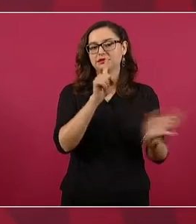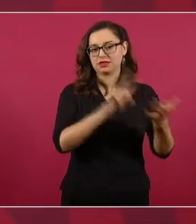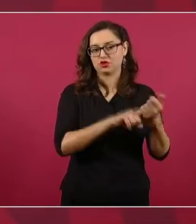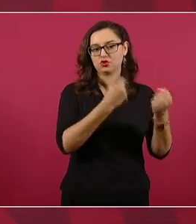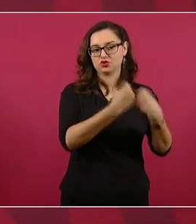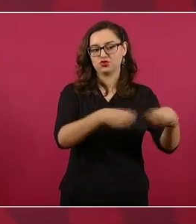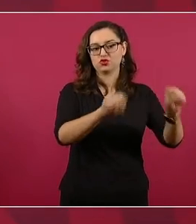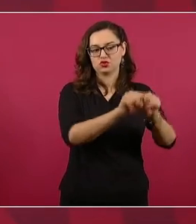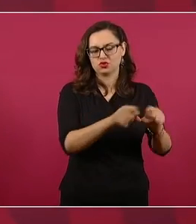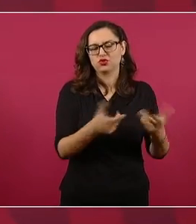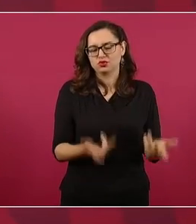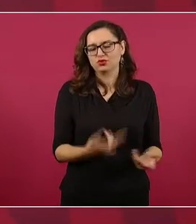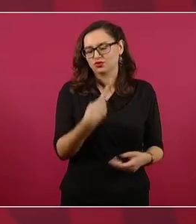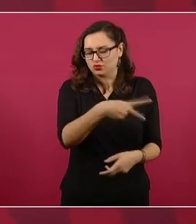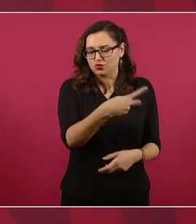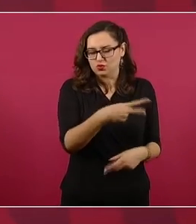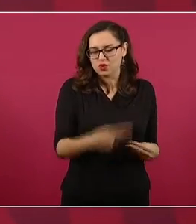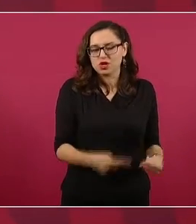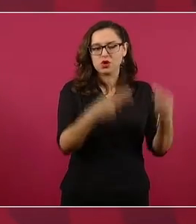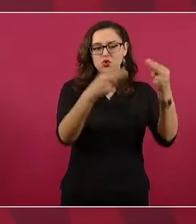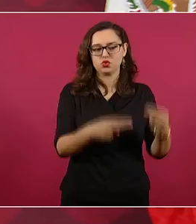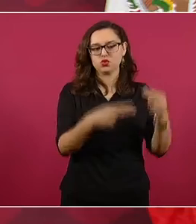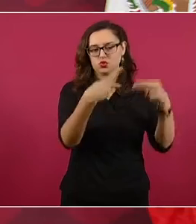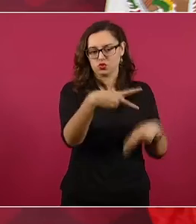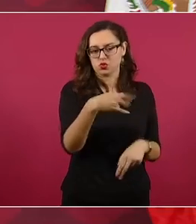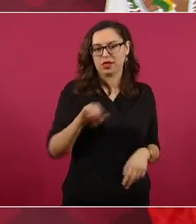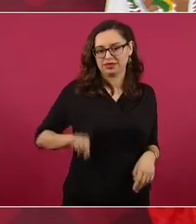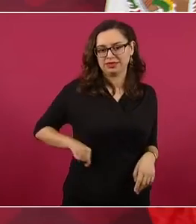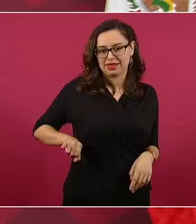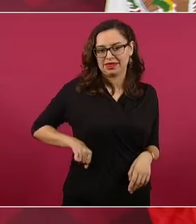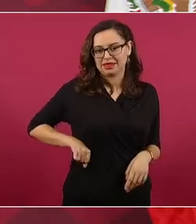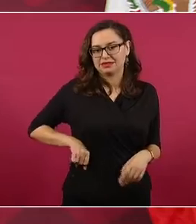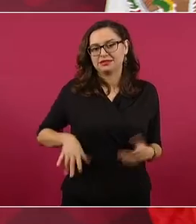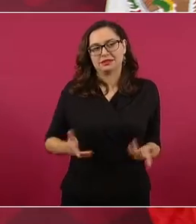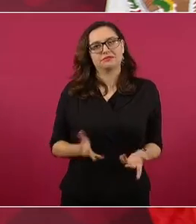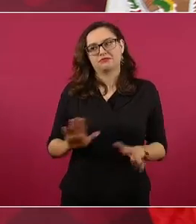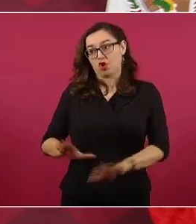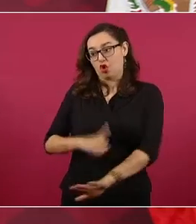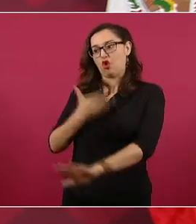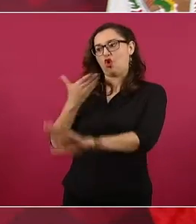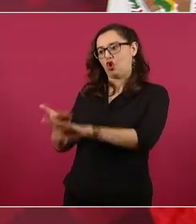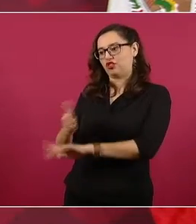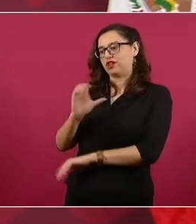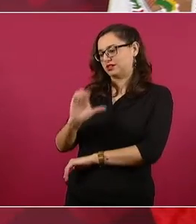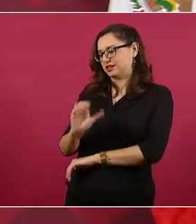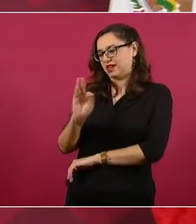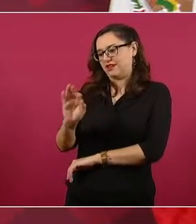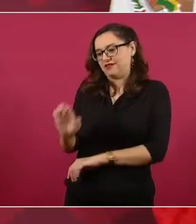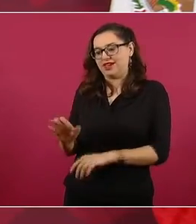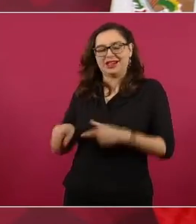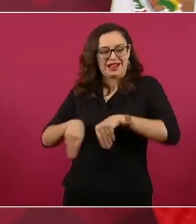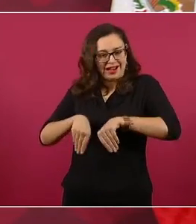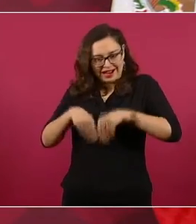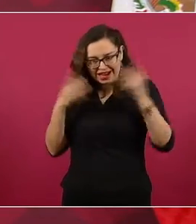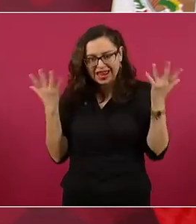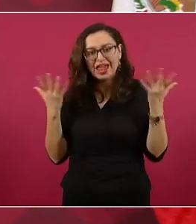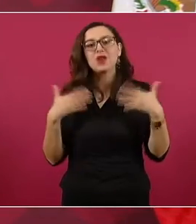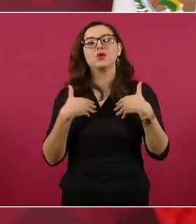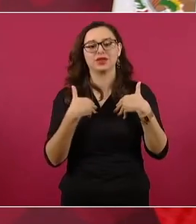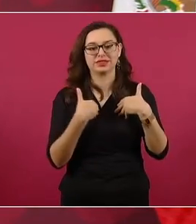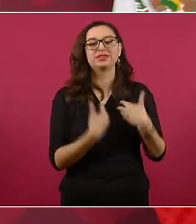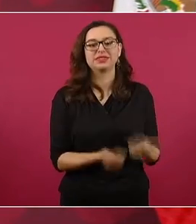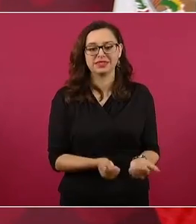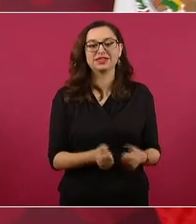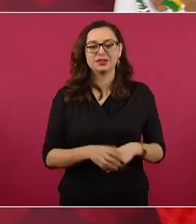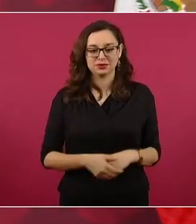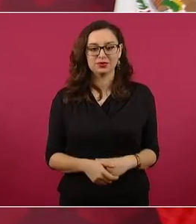¿cómo van a querer que la Comisión Federal de Electricidad se fortalezca? Pero les voy